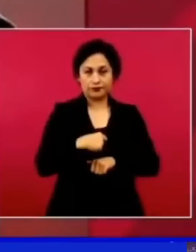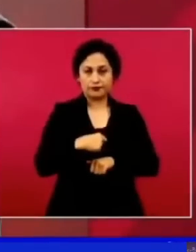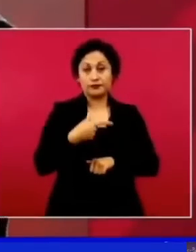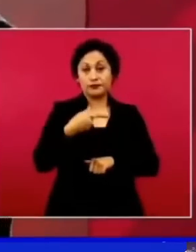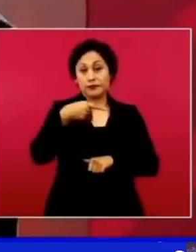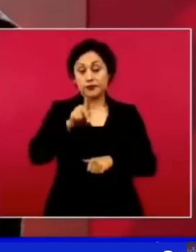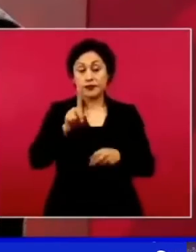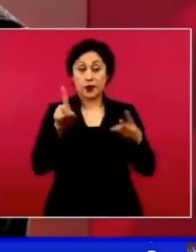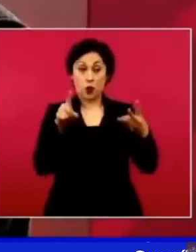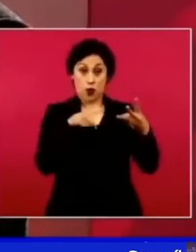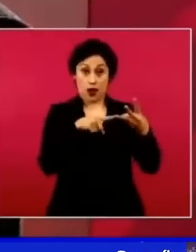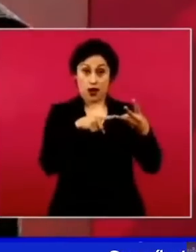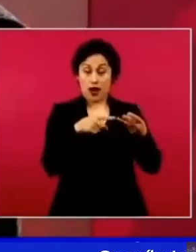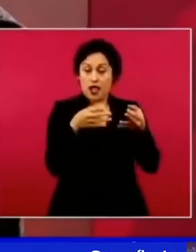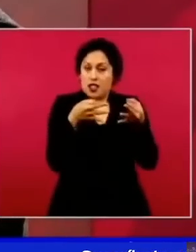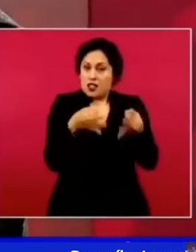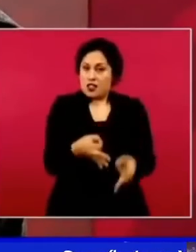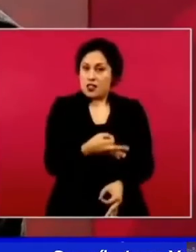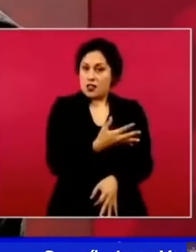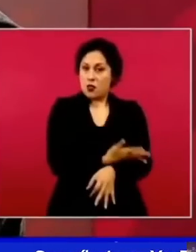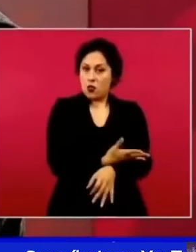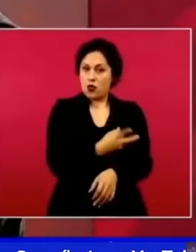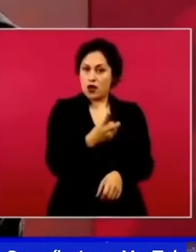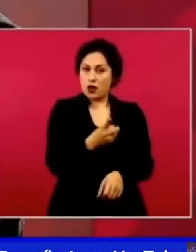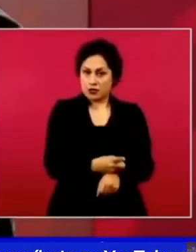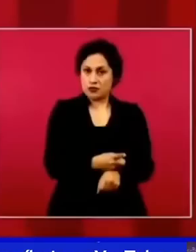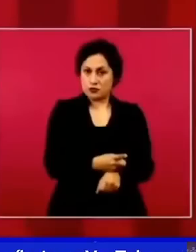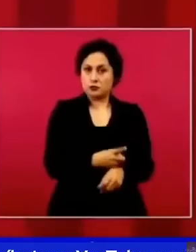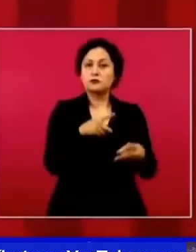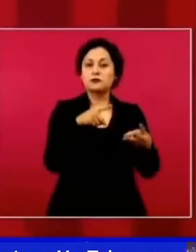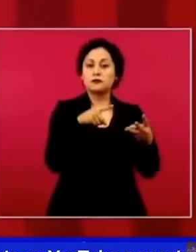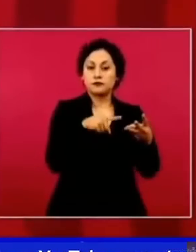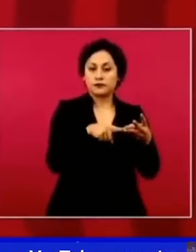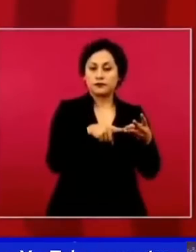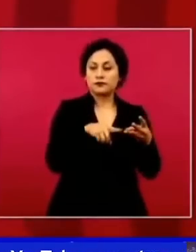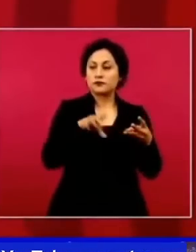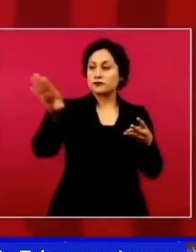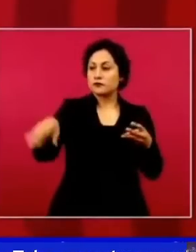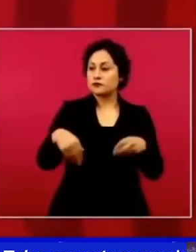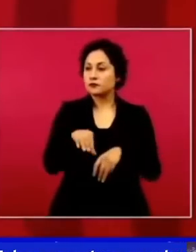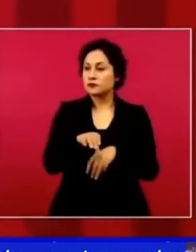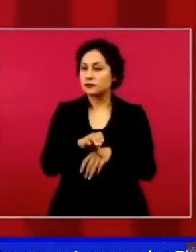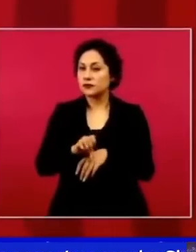llama a declarar a Raúl Salinas. No,